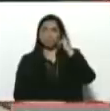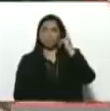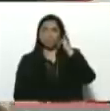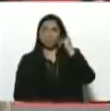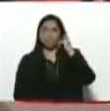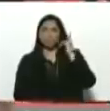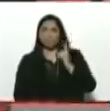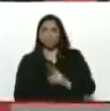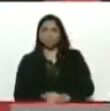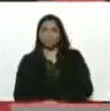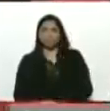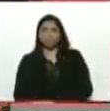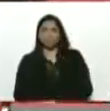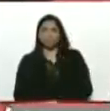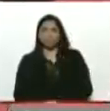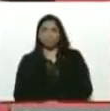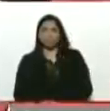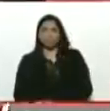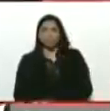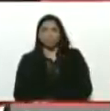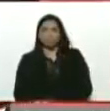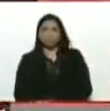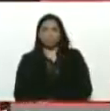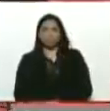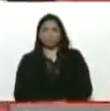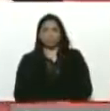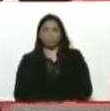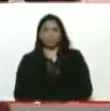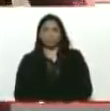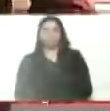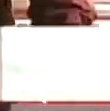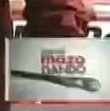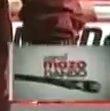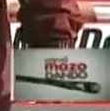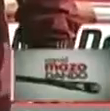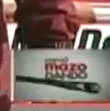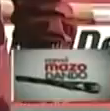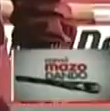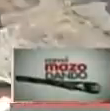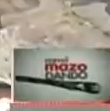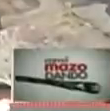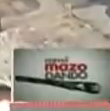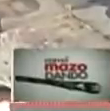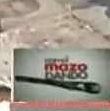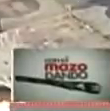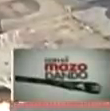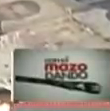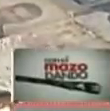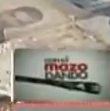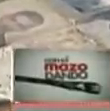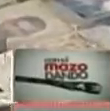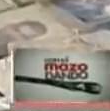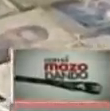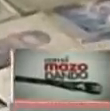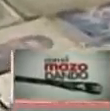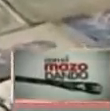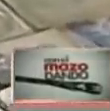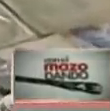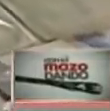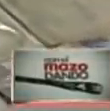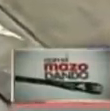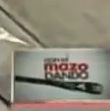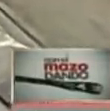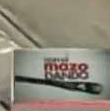hoy, ¿verdad? Fernández, esto es lo de hoy. Correcto. Viste el equipamiento de lo que se